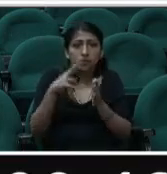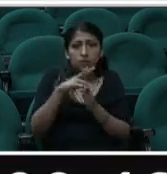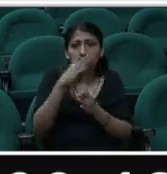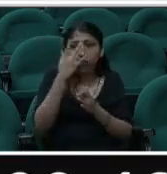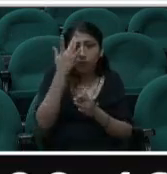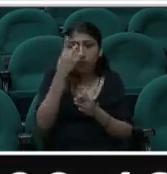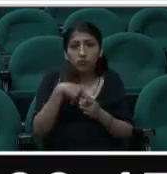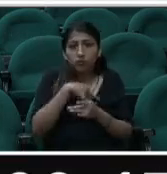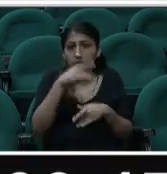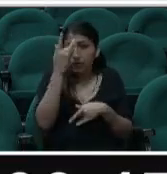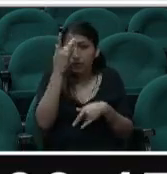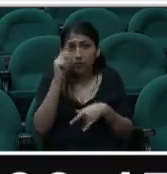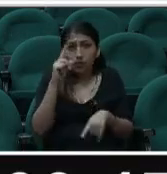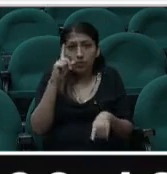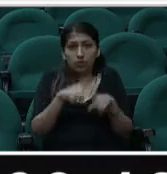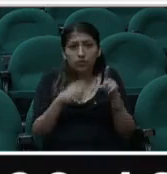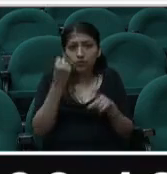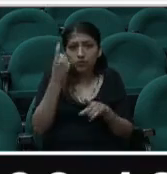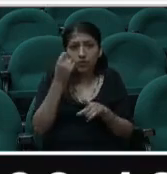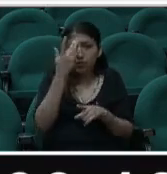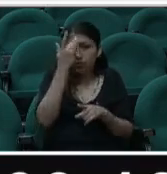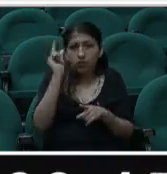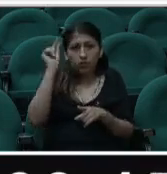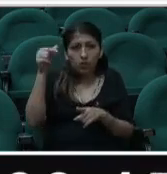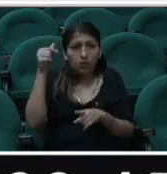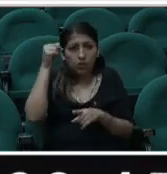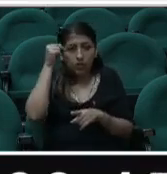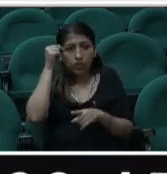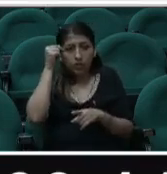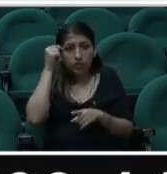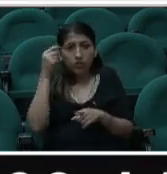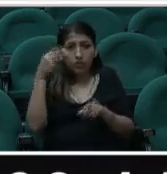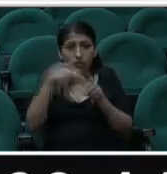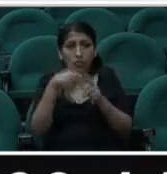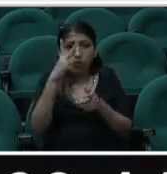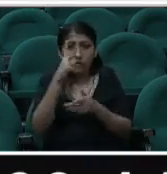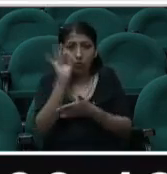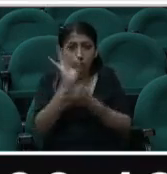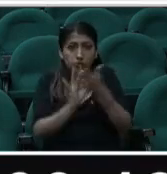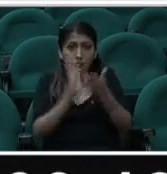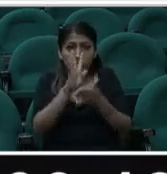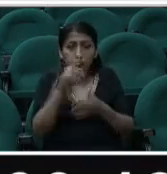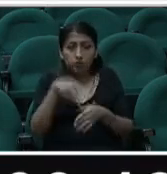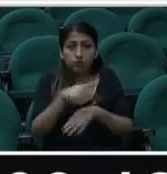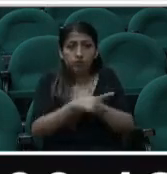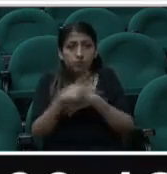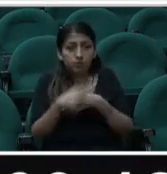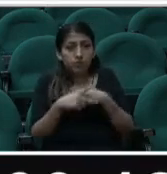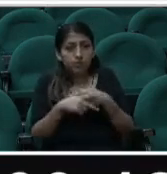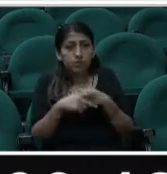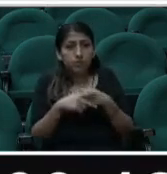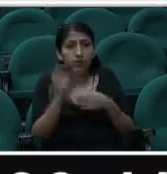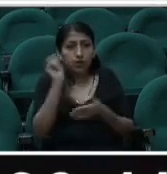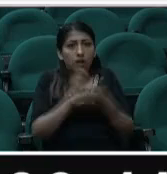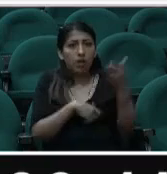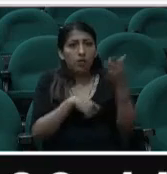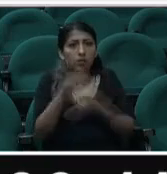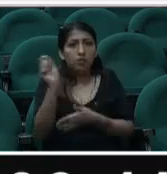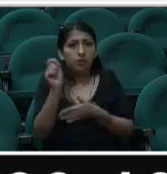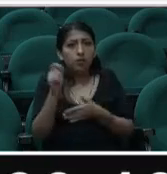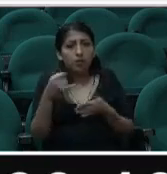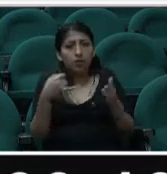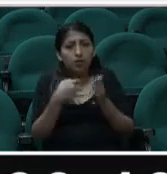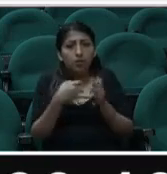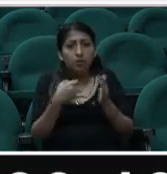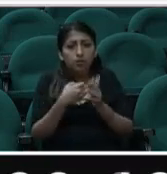con la pandemia nosotros no podemos entender cómo un gobierno incluido el voto de dos asambleístas de la provincia de pastaza pues aprobaron este impuesto